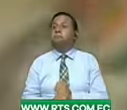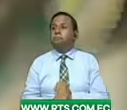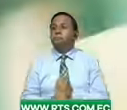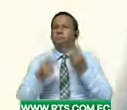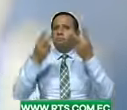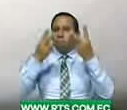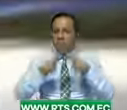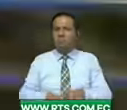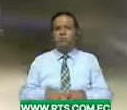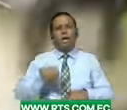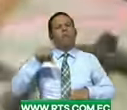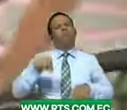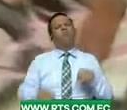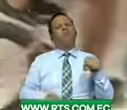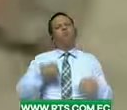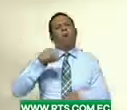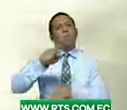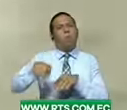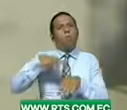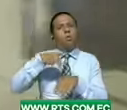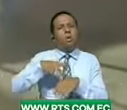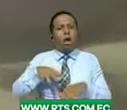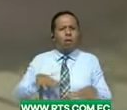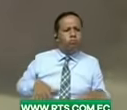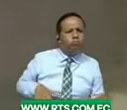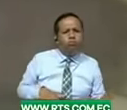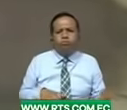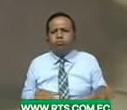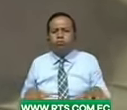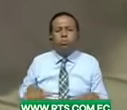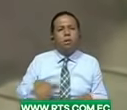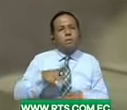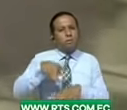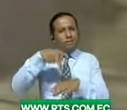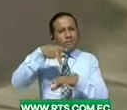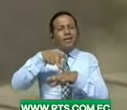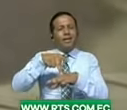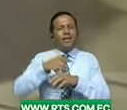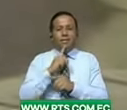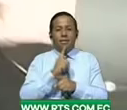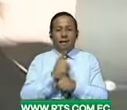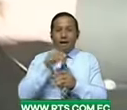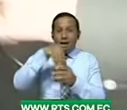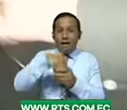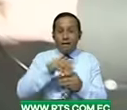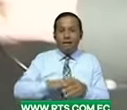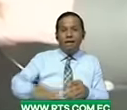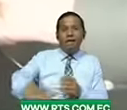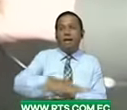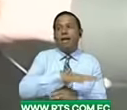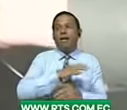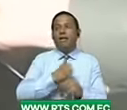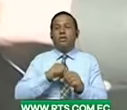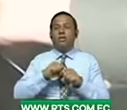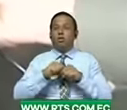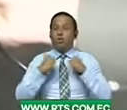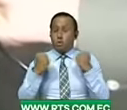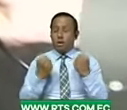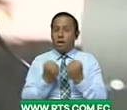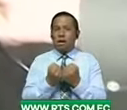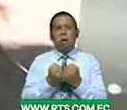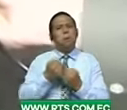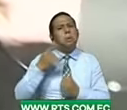También ciclistas y patinadores profesionales. En el vientre social del pueblo. Los niños de ahora